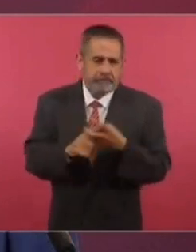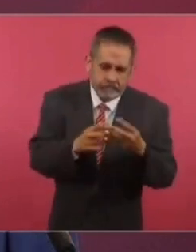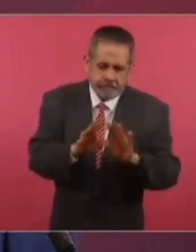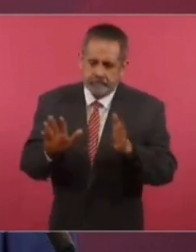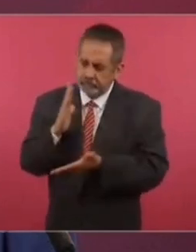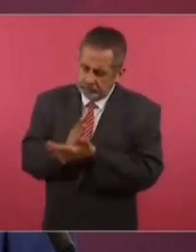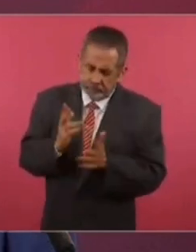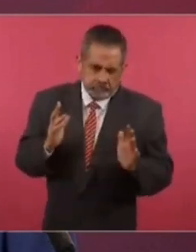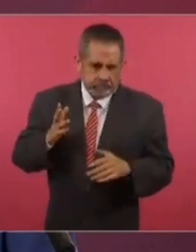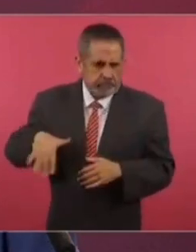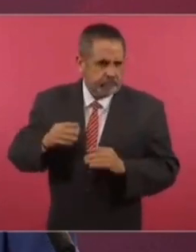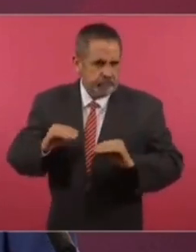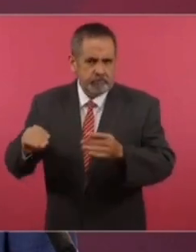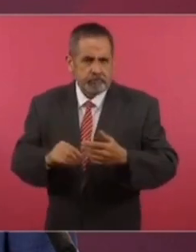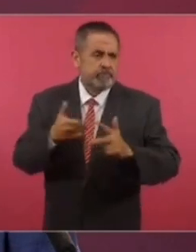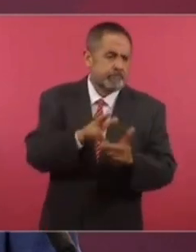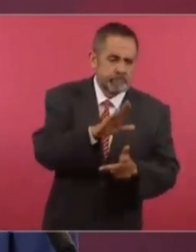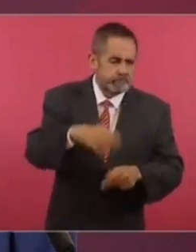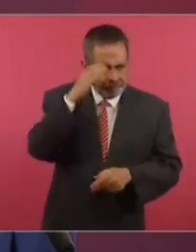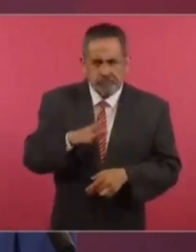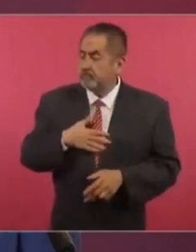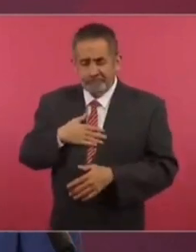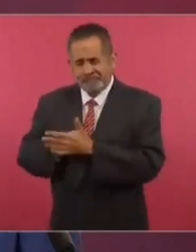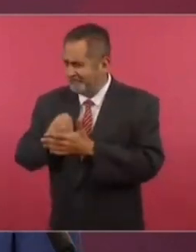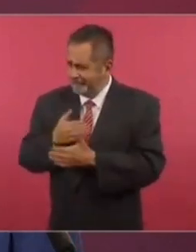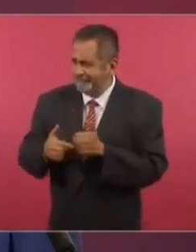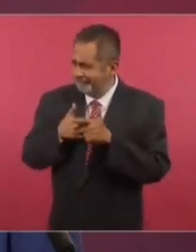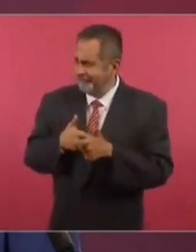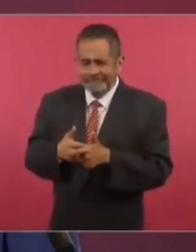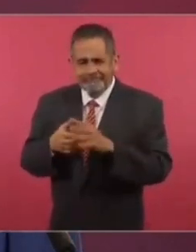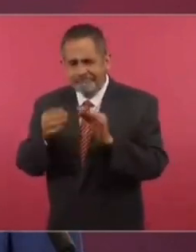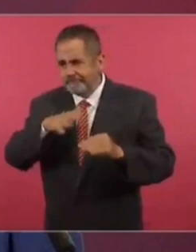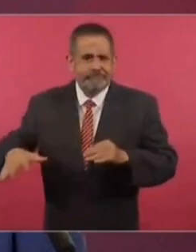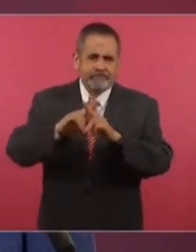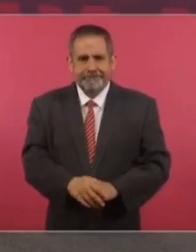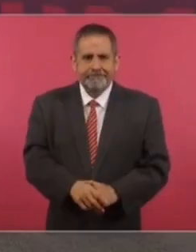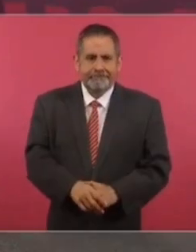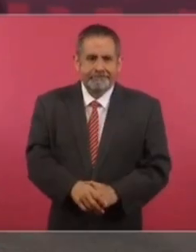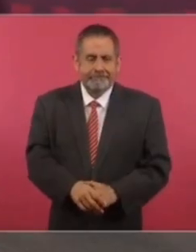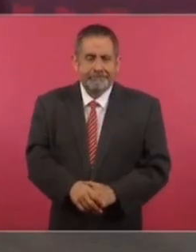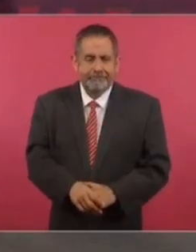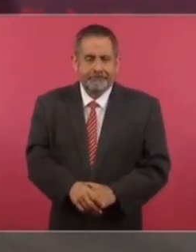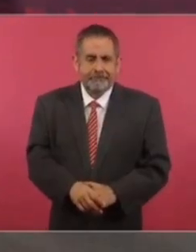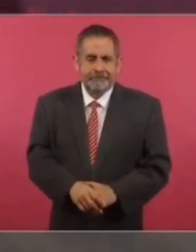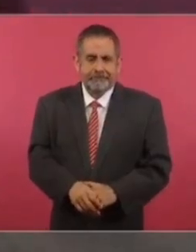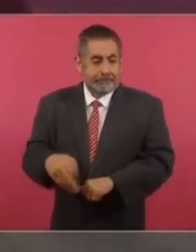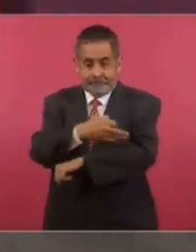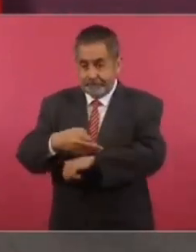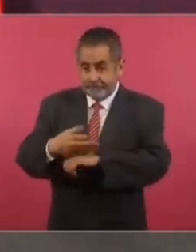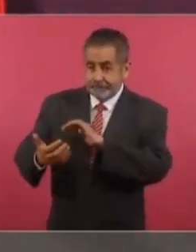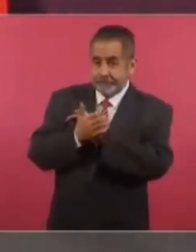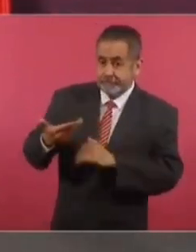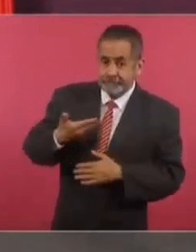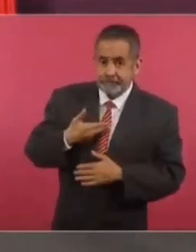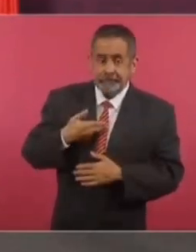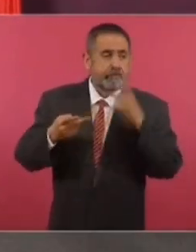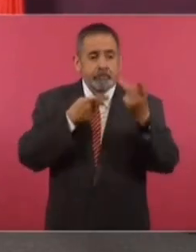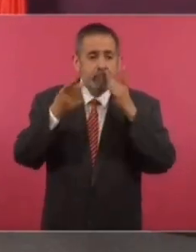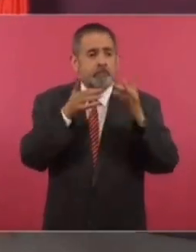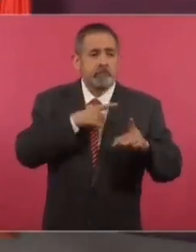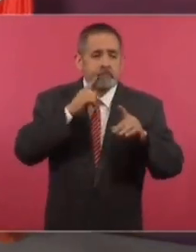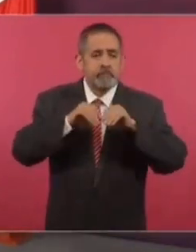secuestros, los crímenes. Estamos luchando para pacificar a nuestro país. Nos piden los familiares que no hablemos del